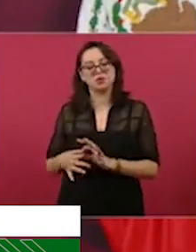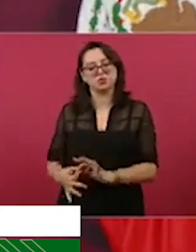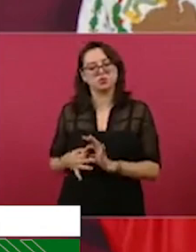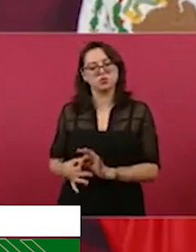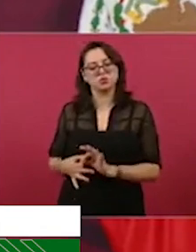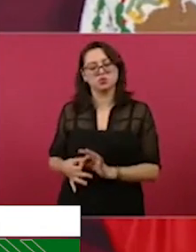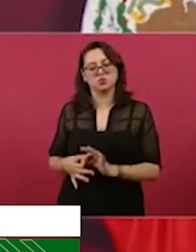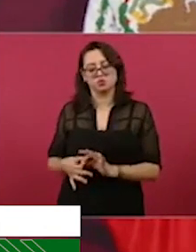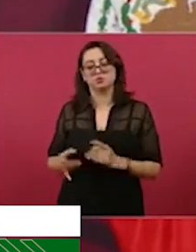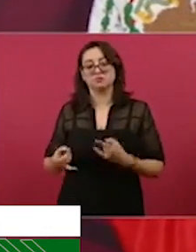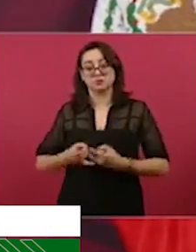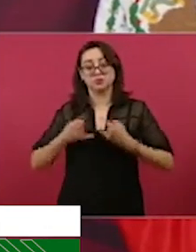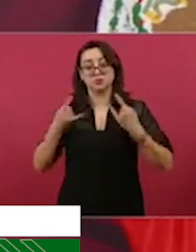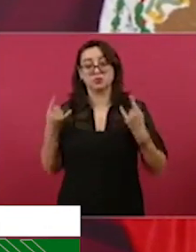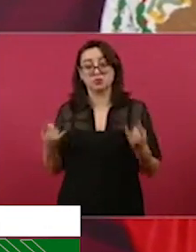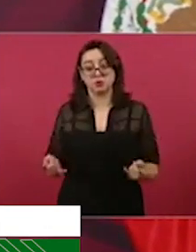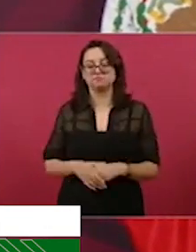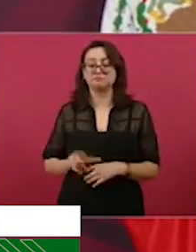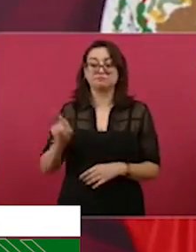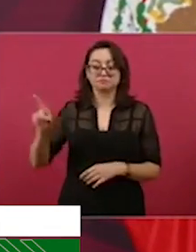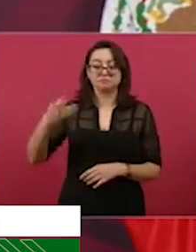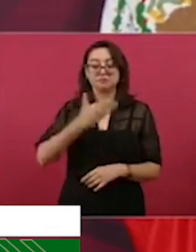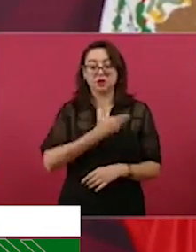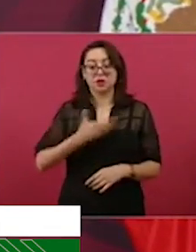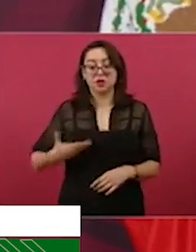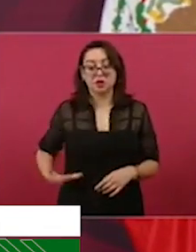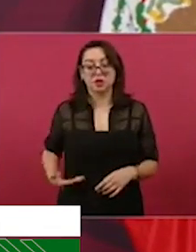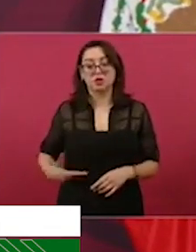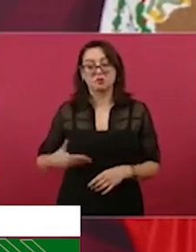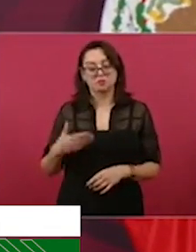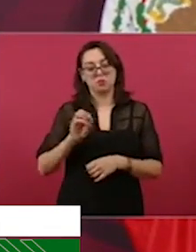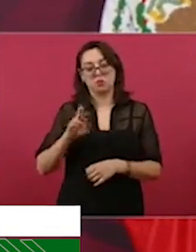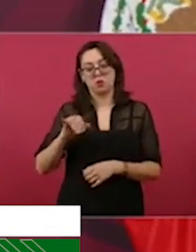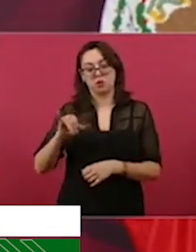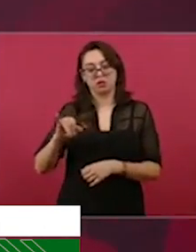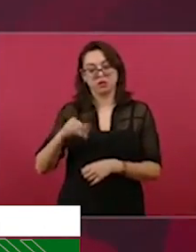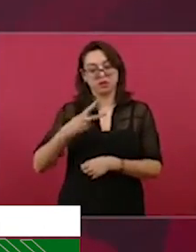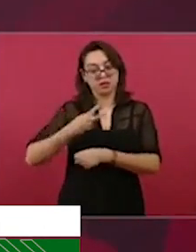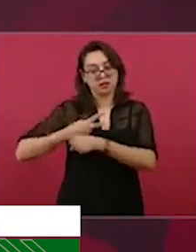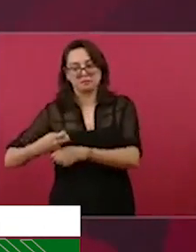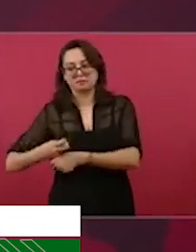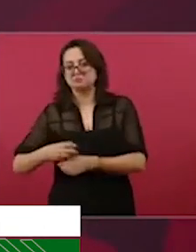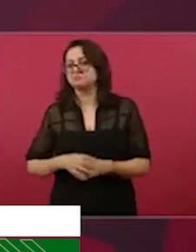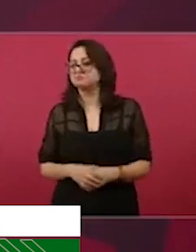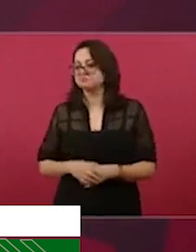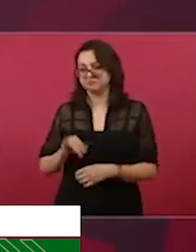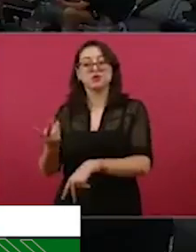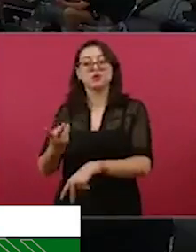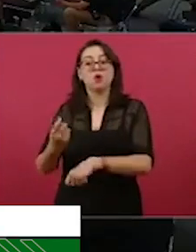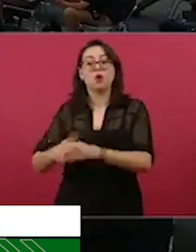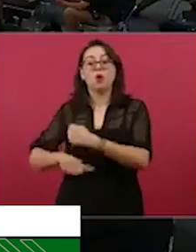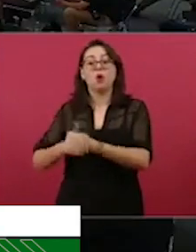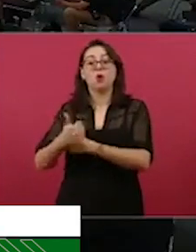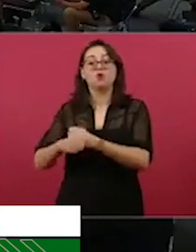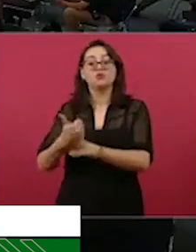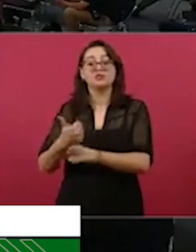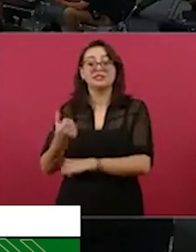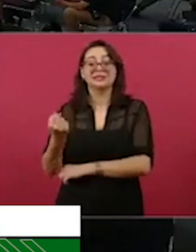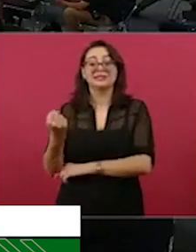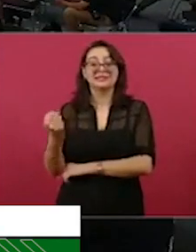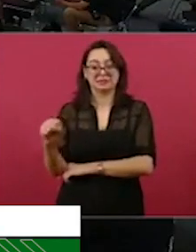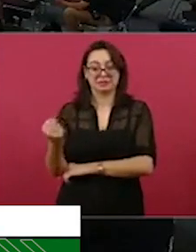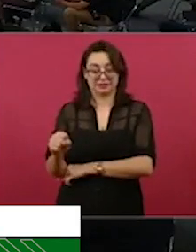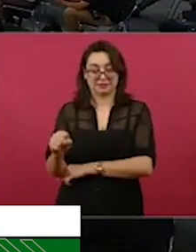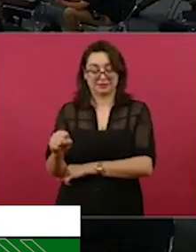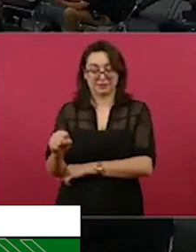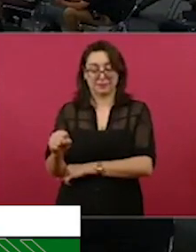al presidente Salvador Allende. Me invitó el presidente Boric y voy a estar. Es el 11 de septiembre y antes voy a